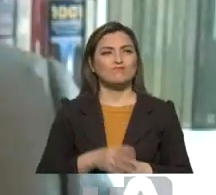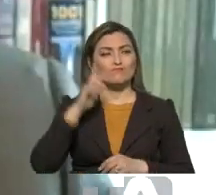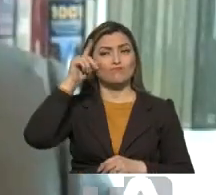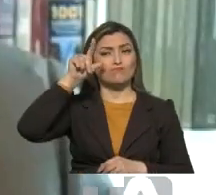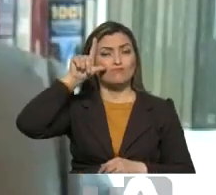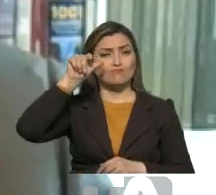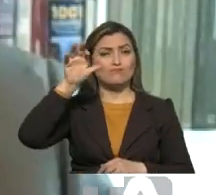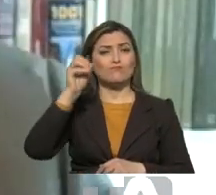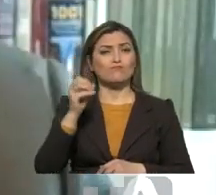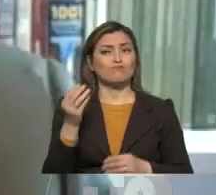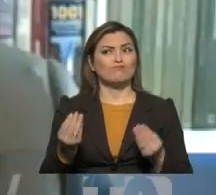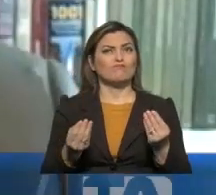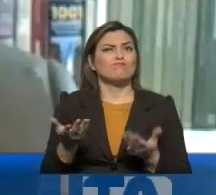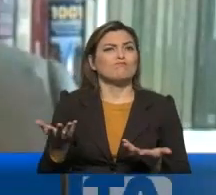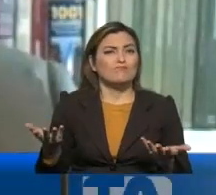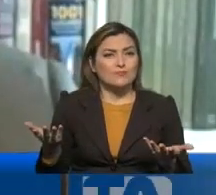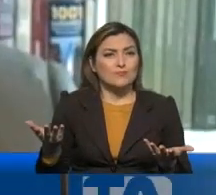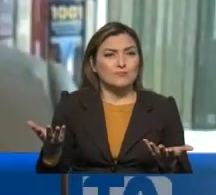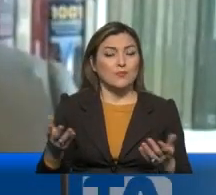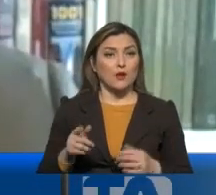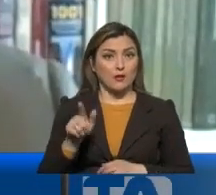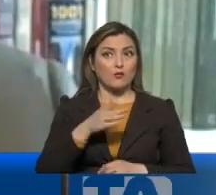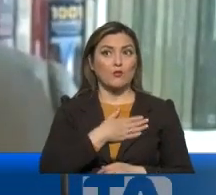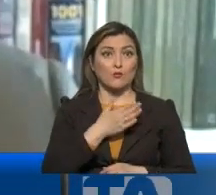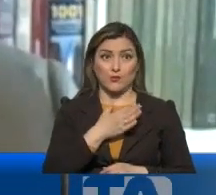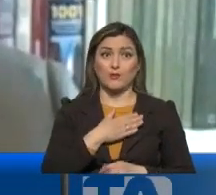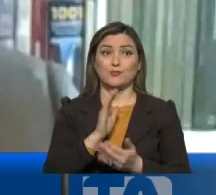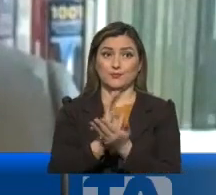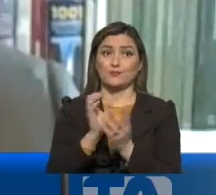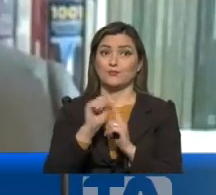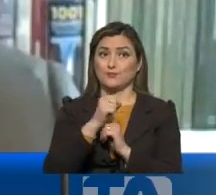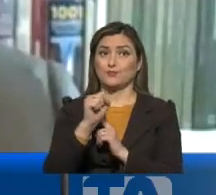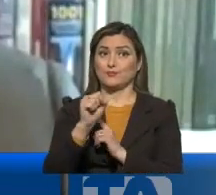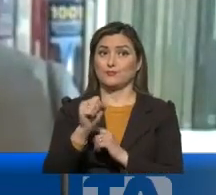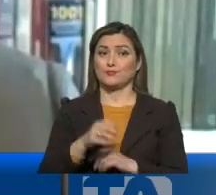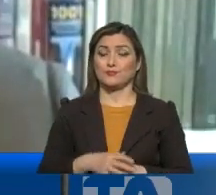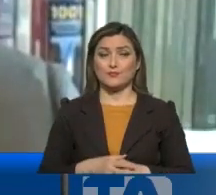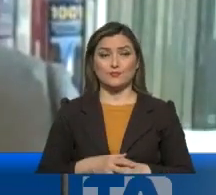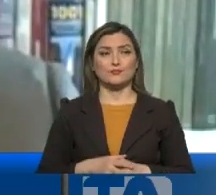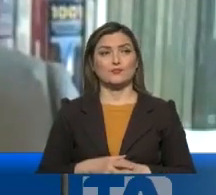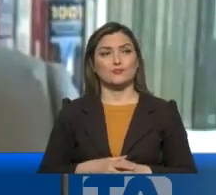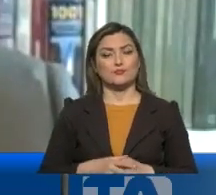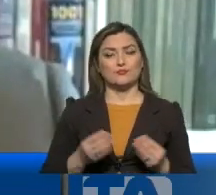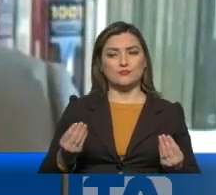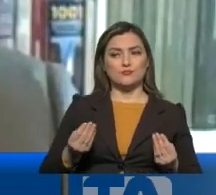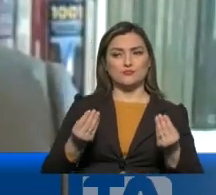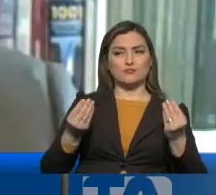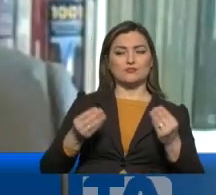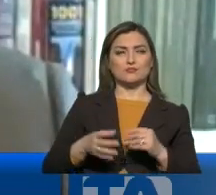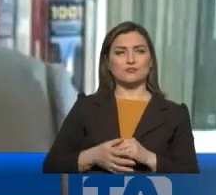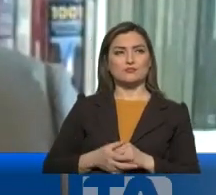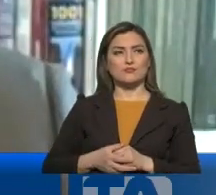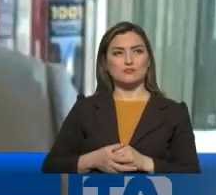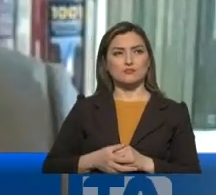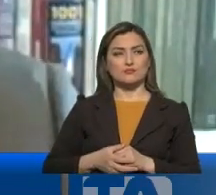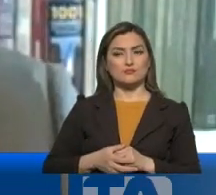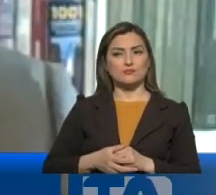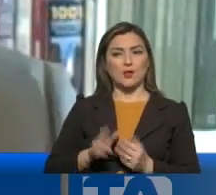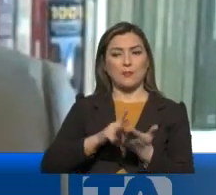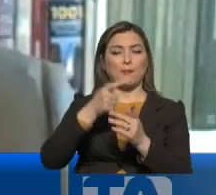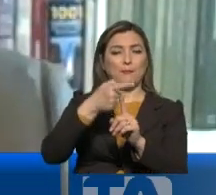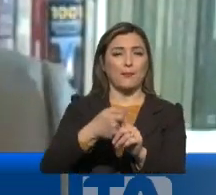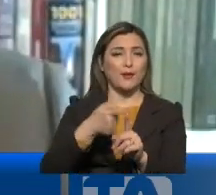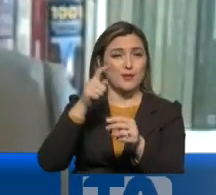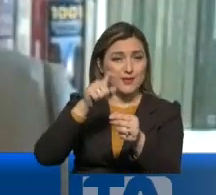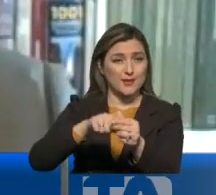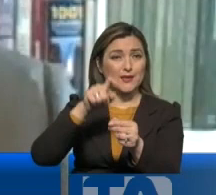tiene que hacer creíble el sistema mi tiempo dice que los jóvenes sepan que lo que están aportando no